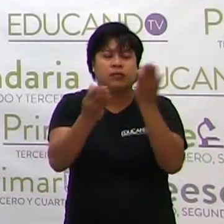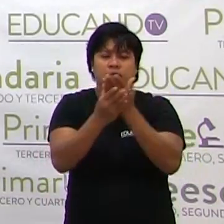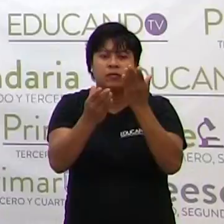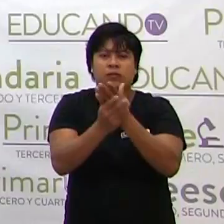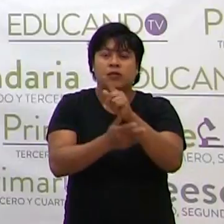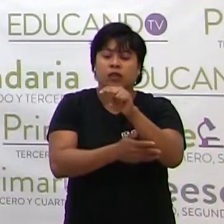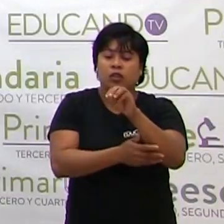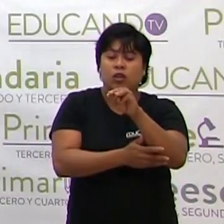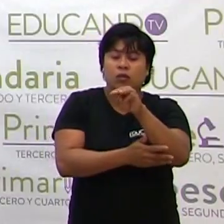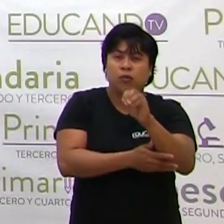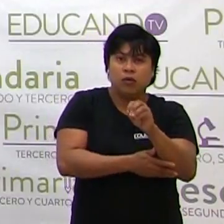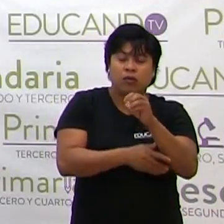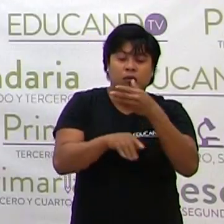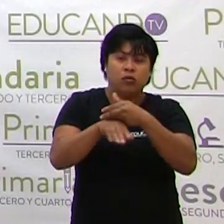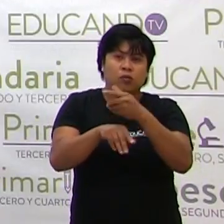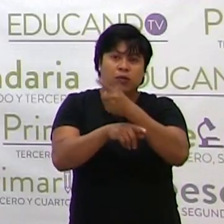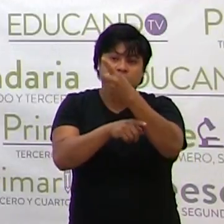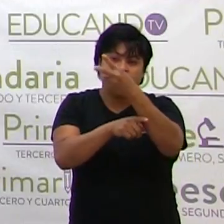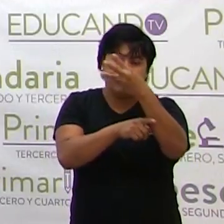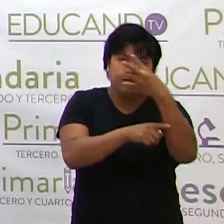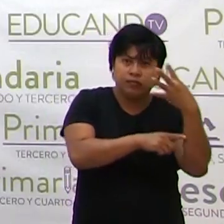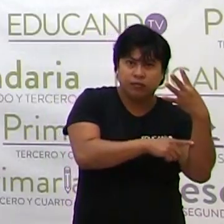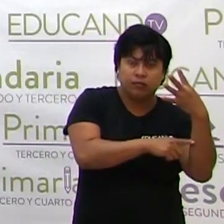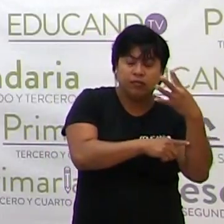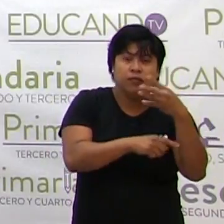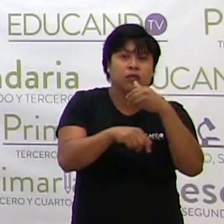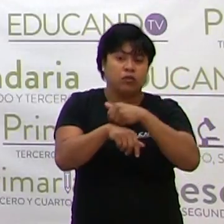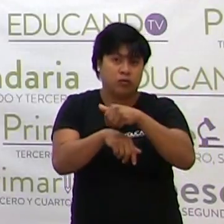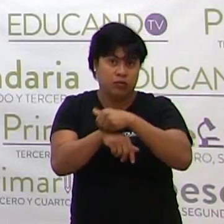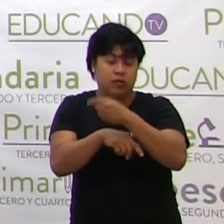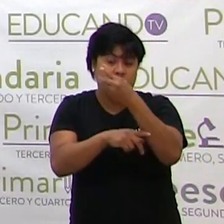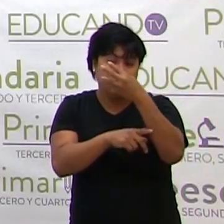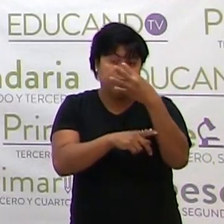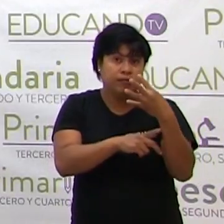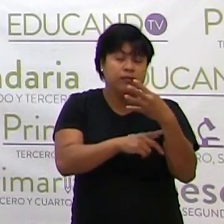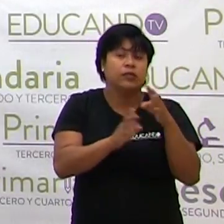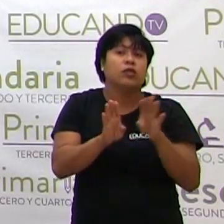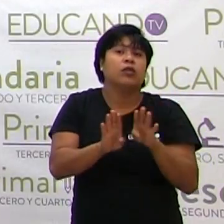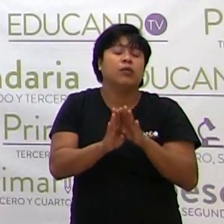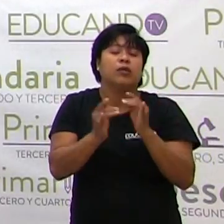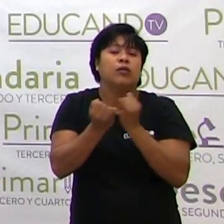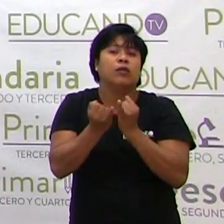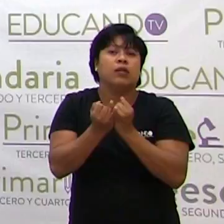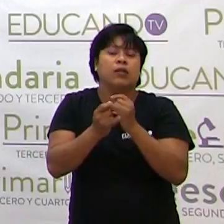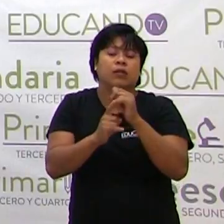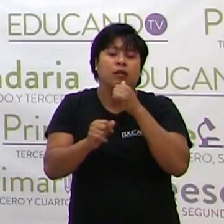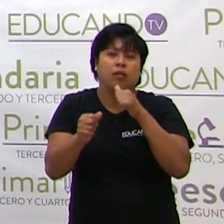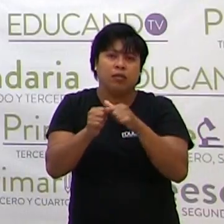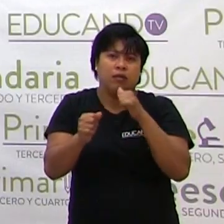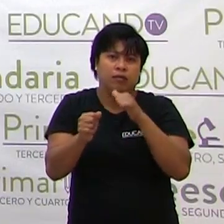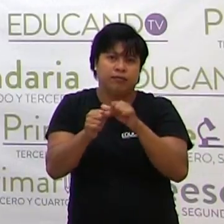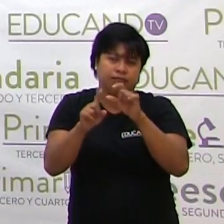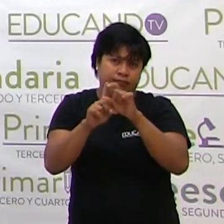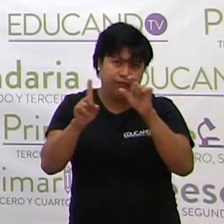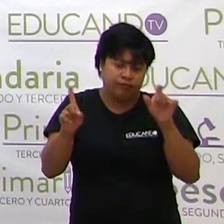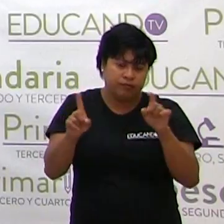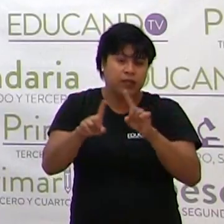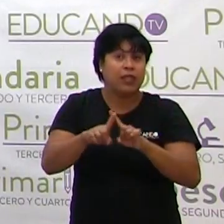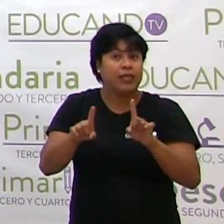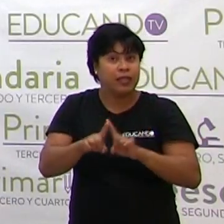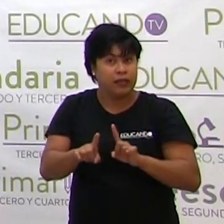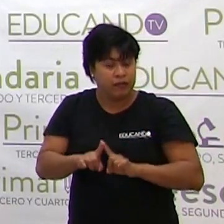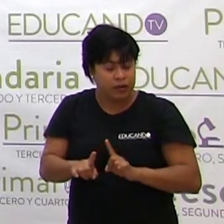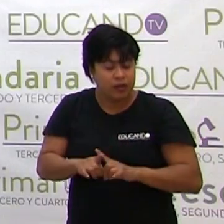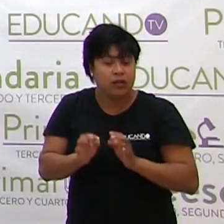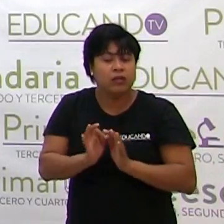por tomos que van a ser tanto números como letras. Diferente a esto,